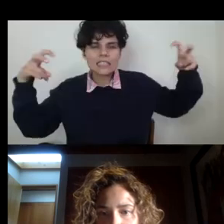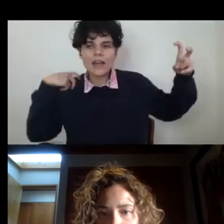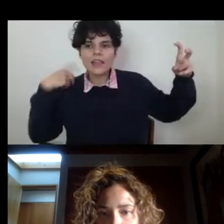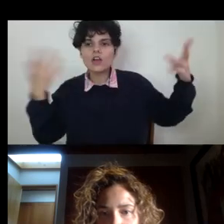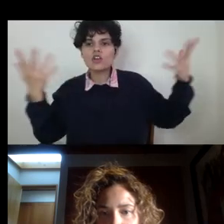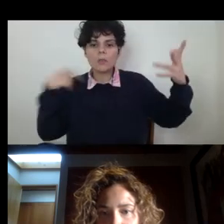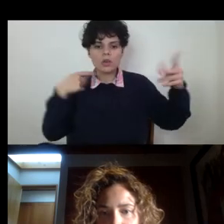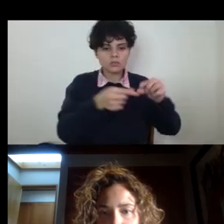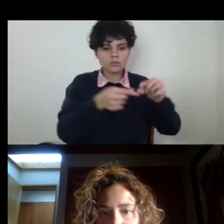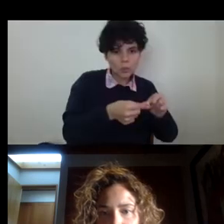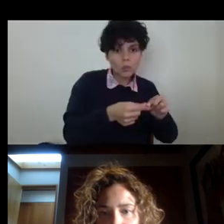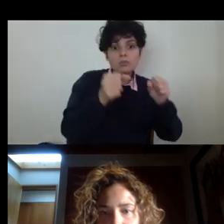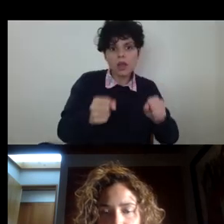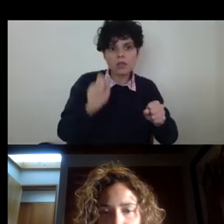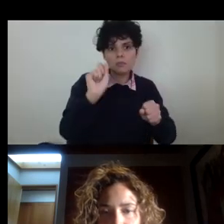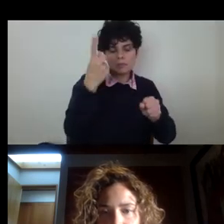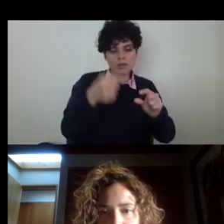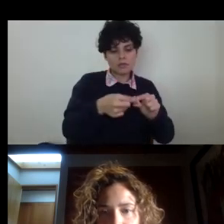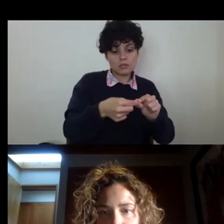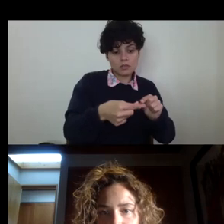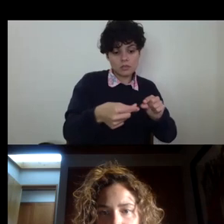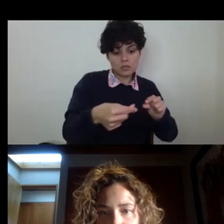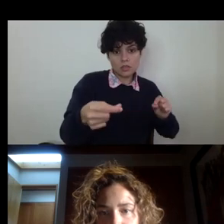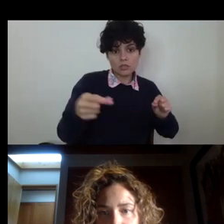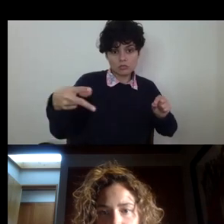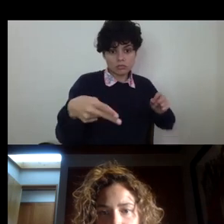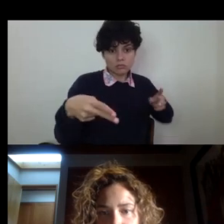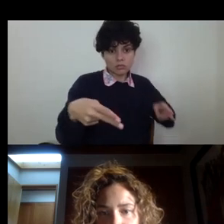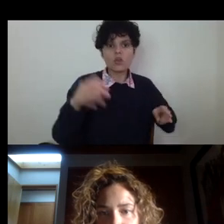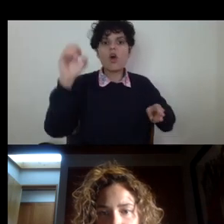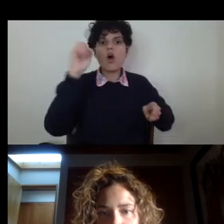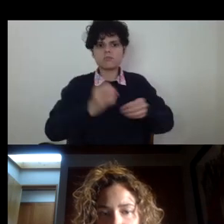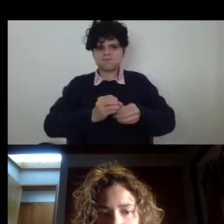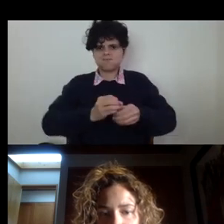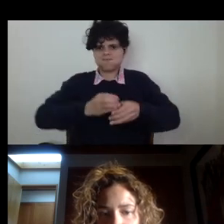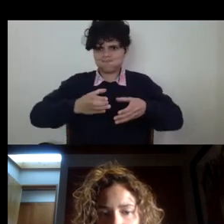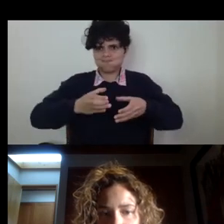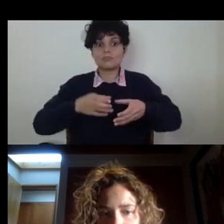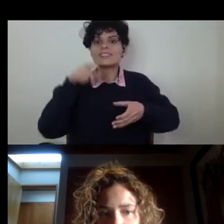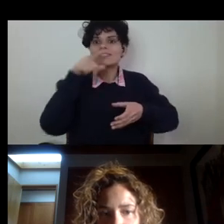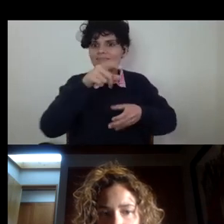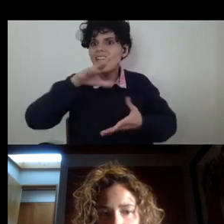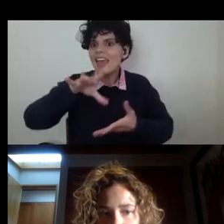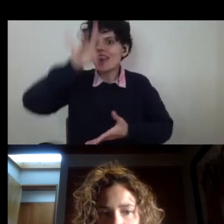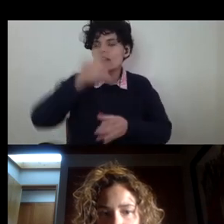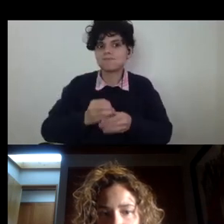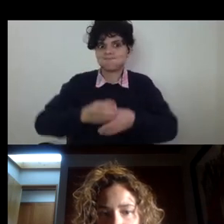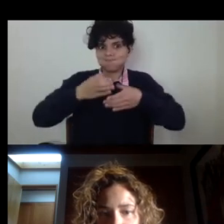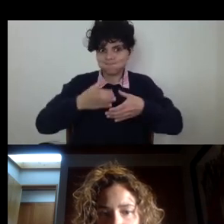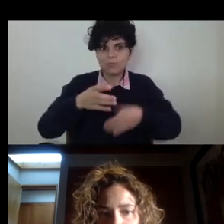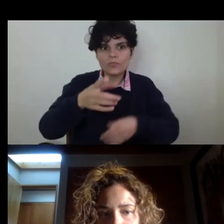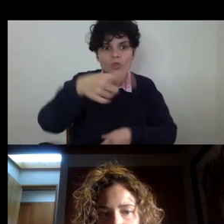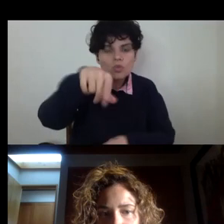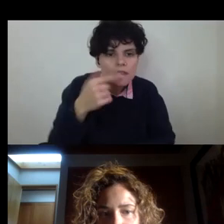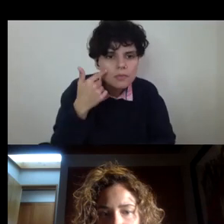y la otra es hacerlo más grueso. Y eso es lo que pasó en este animal muy, muy primitivo. Y ustedes pueden aislar lo que están ahí, les